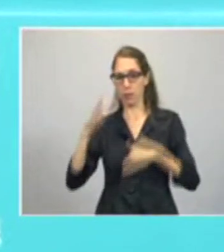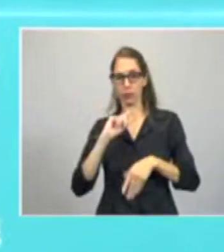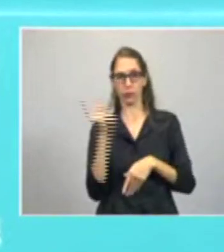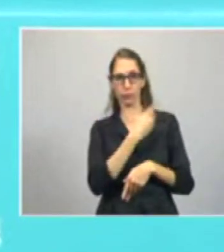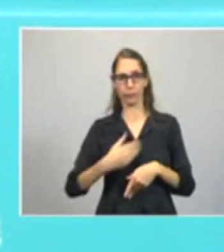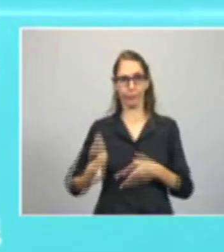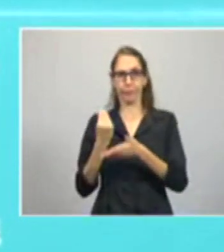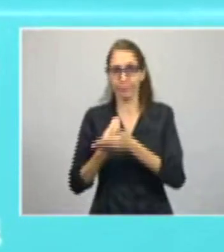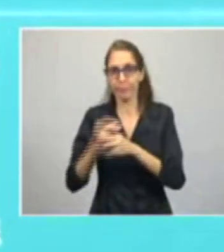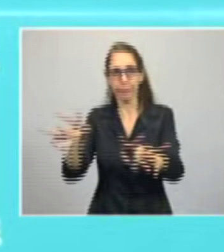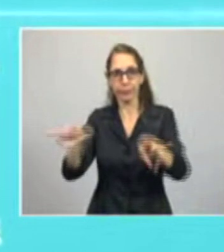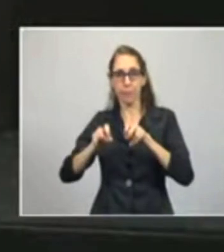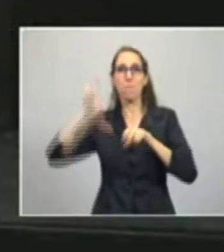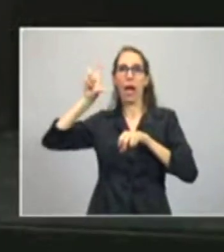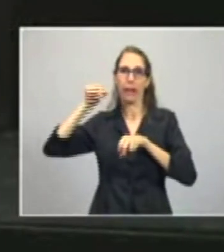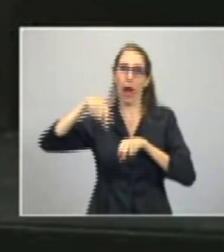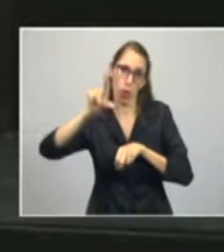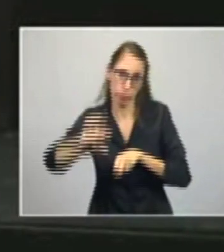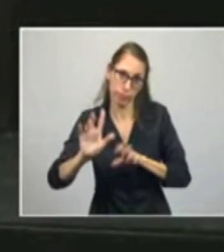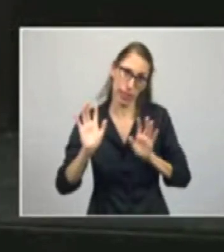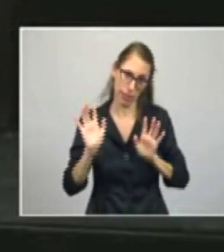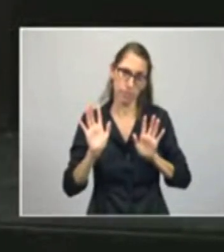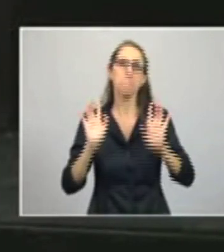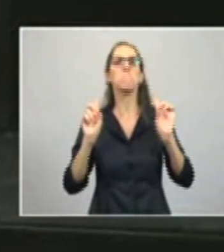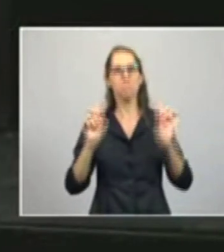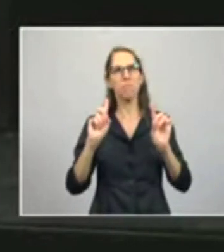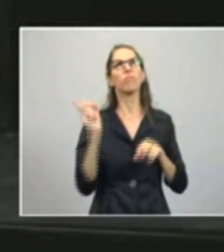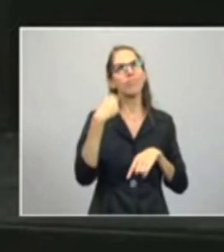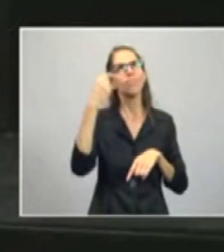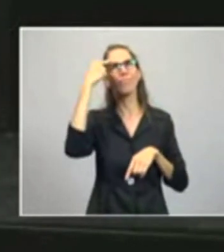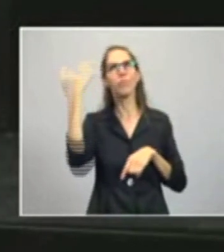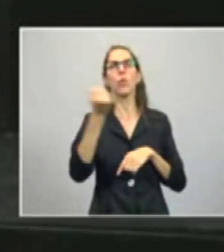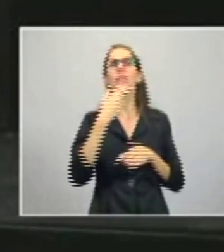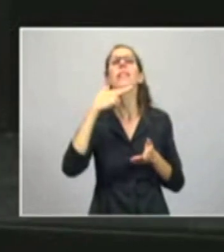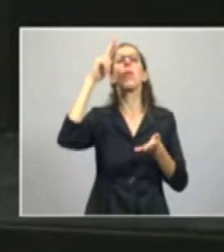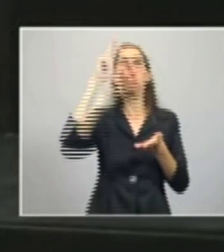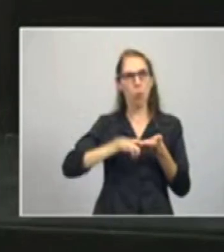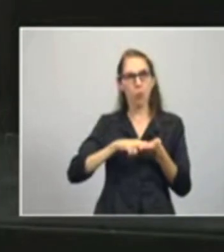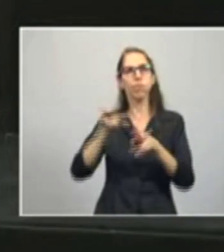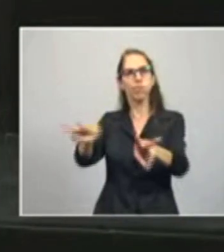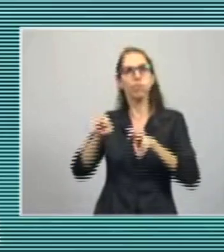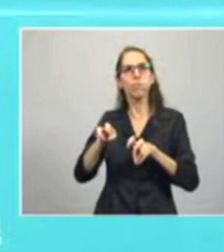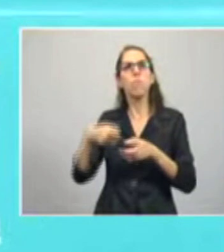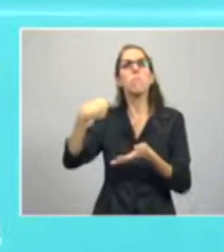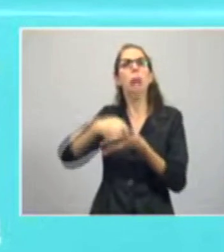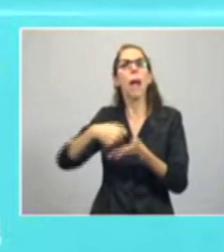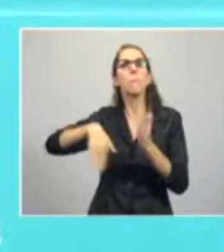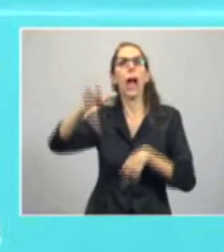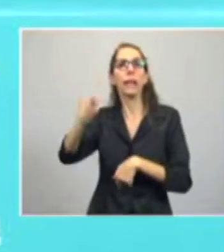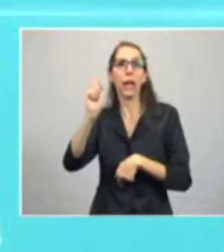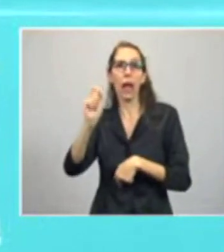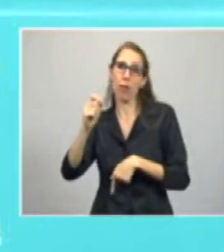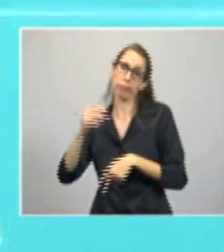que no tienen sus ingresos atados a quienes están actualmente en actividad, también anunció un incremento del 46,6%.